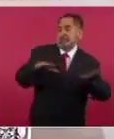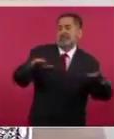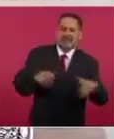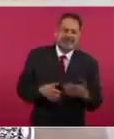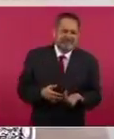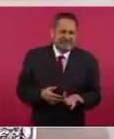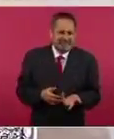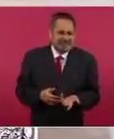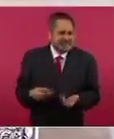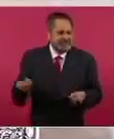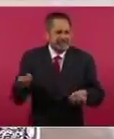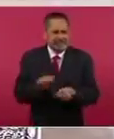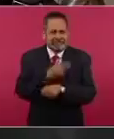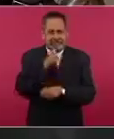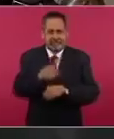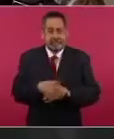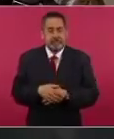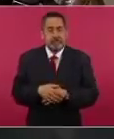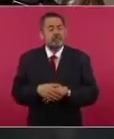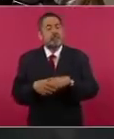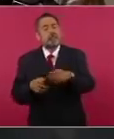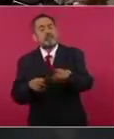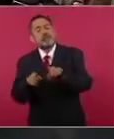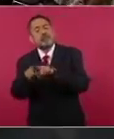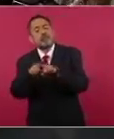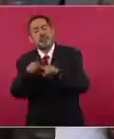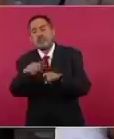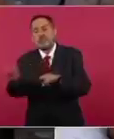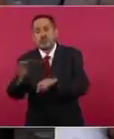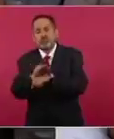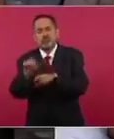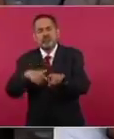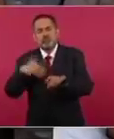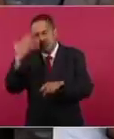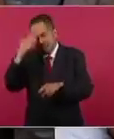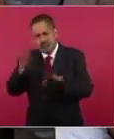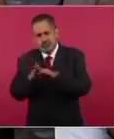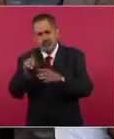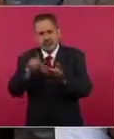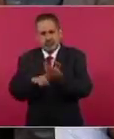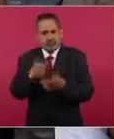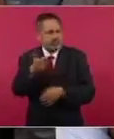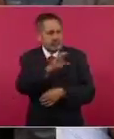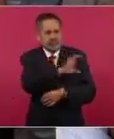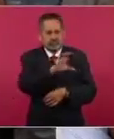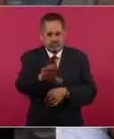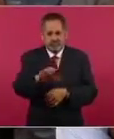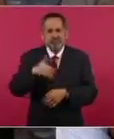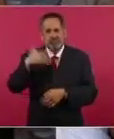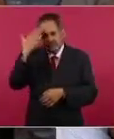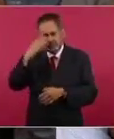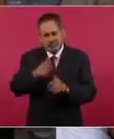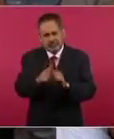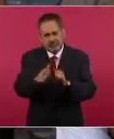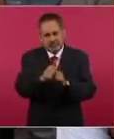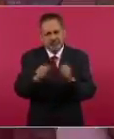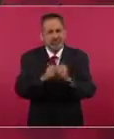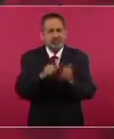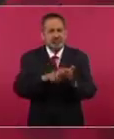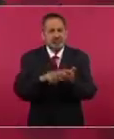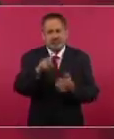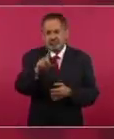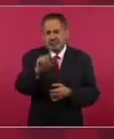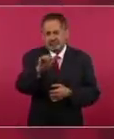y no pasa nada. La defensa de su hermano ha dicho que usted tiene conocimiento de estos hechos, de la recepción de este dinero en efectivo por parte de David León.